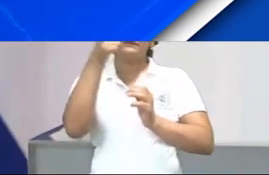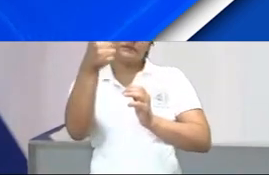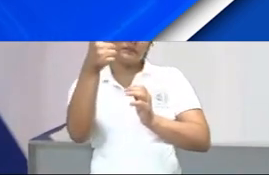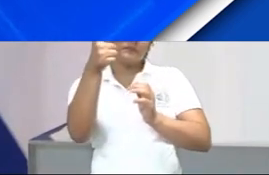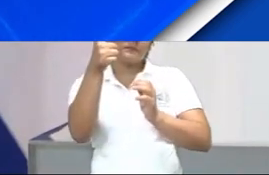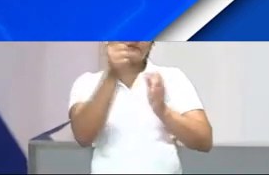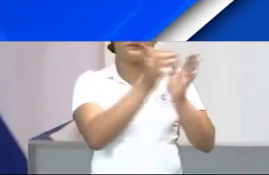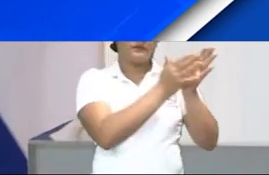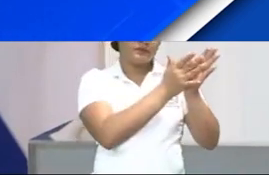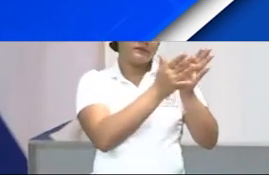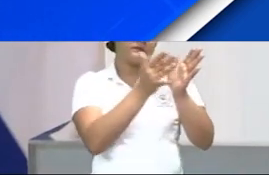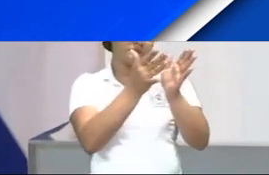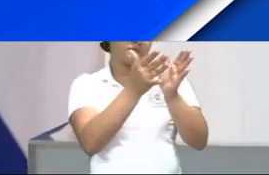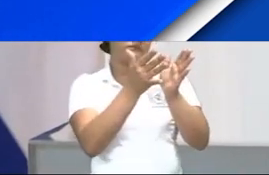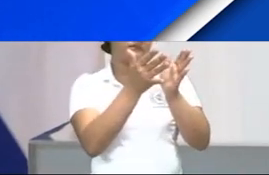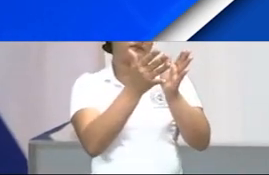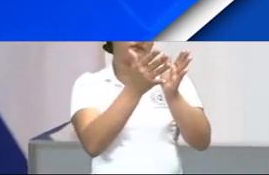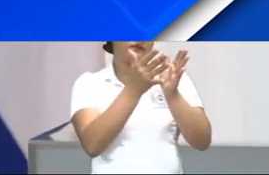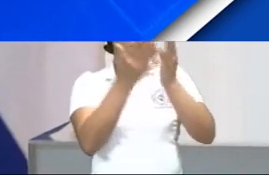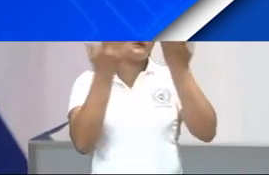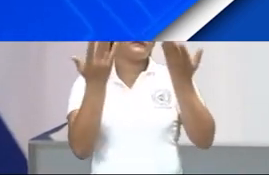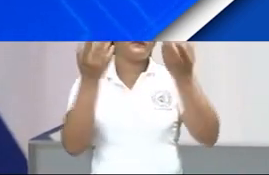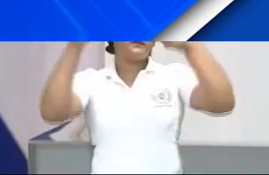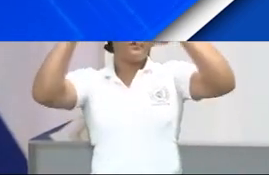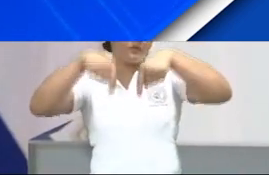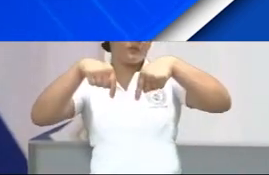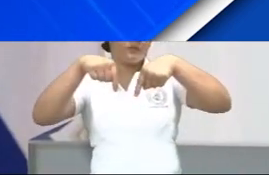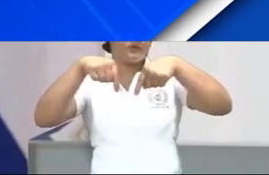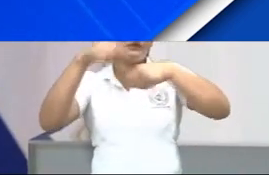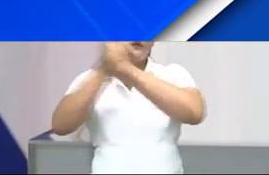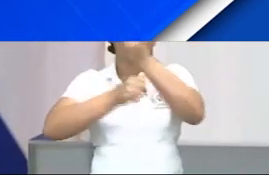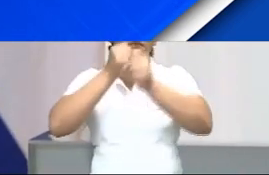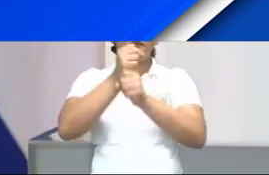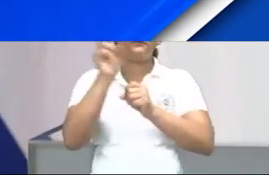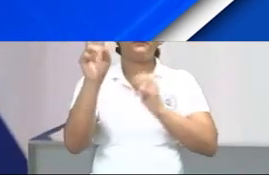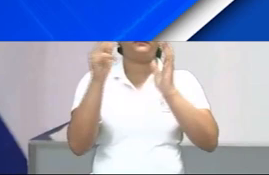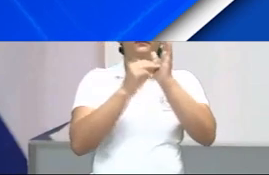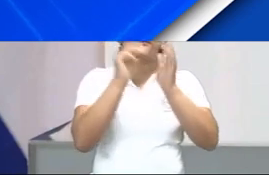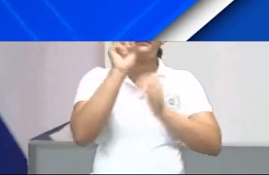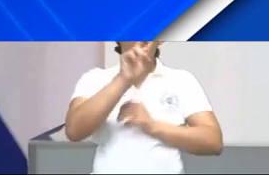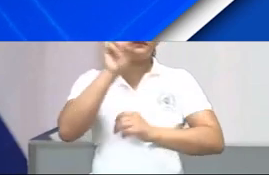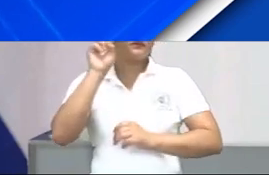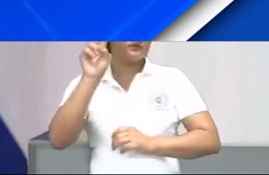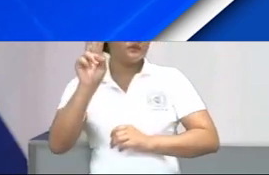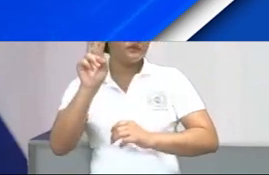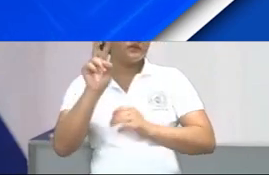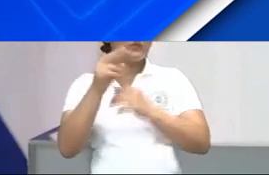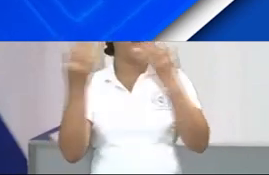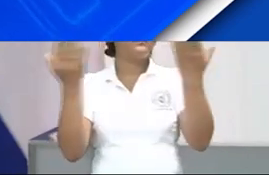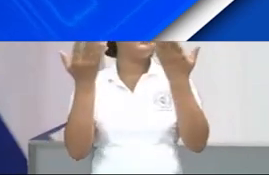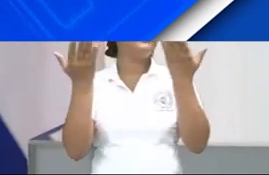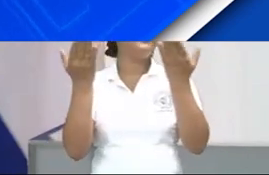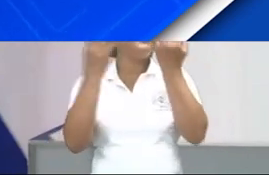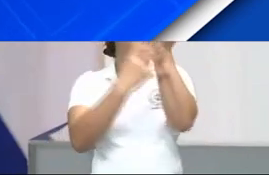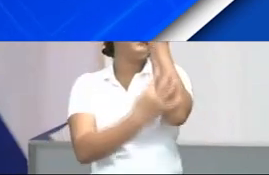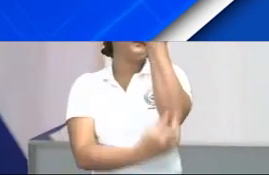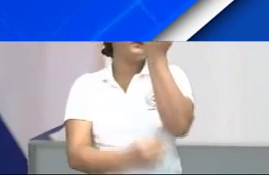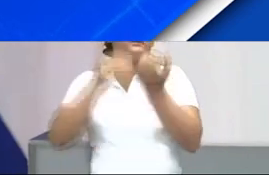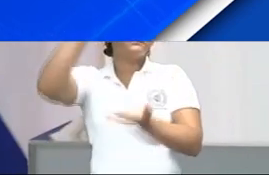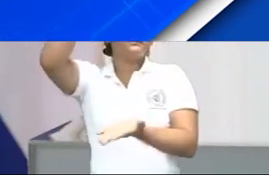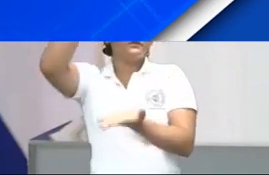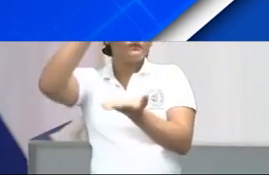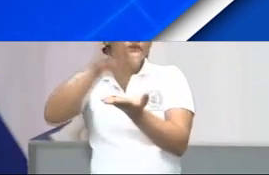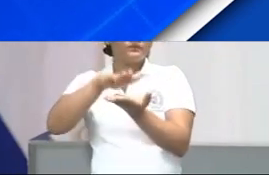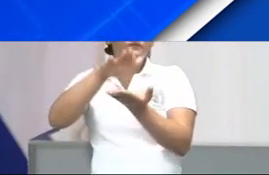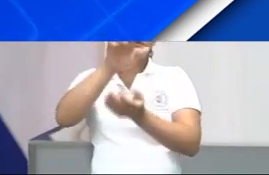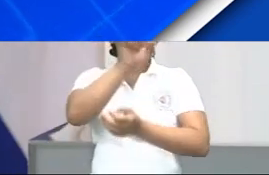Quiere decir que deberíamos tener una disminución en la pobreza al 2022 de aproximadamente